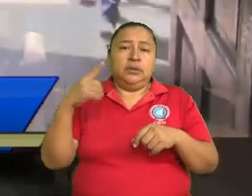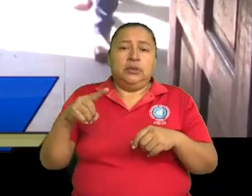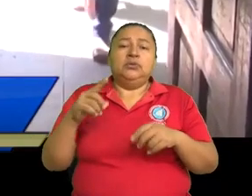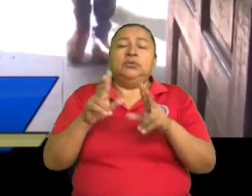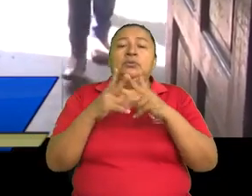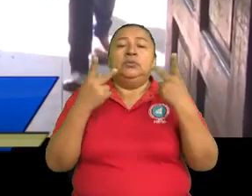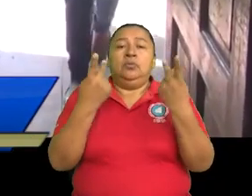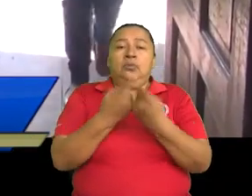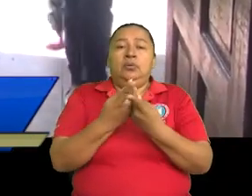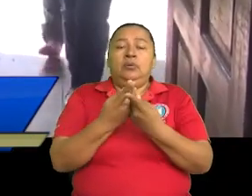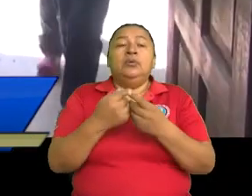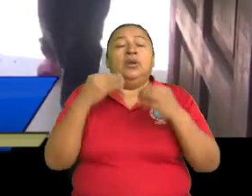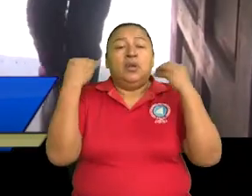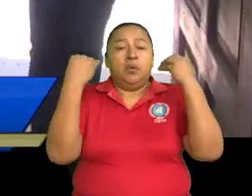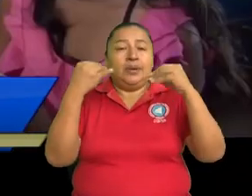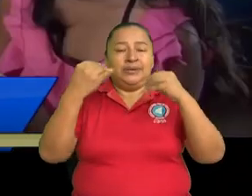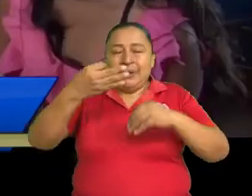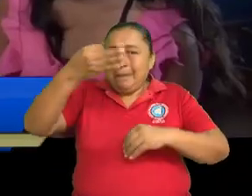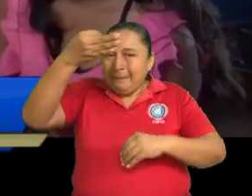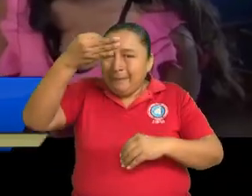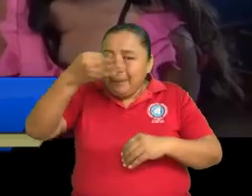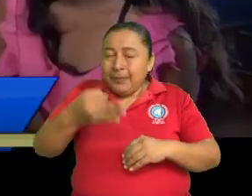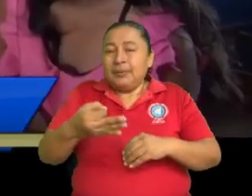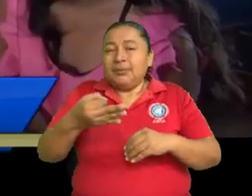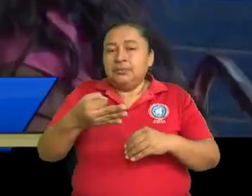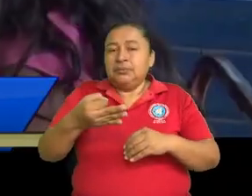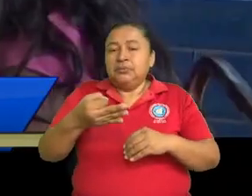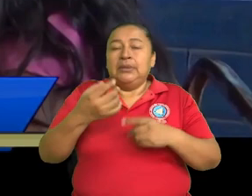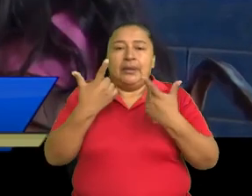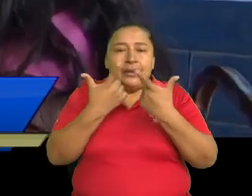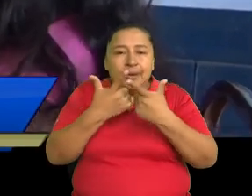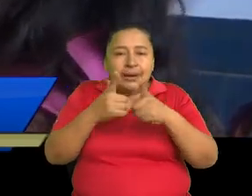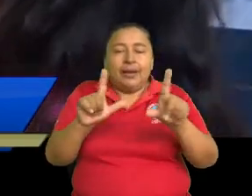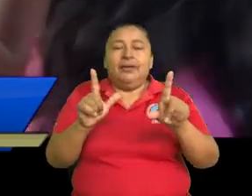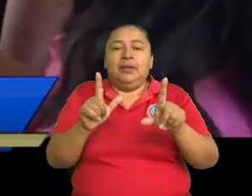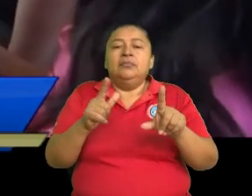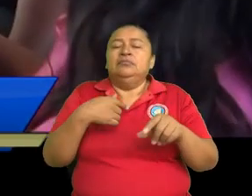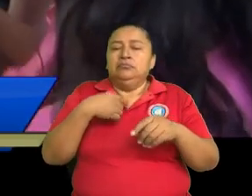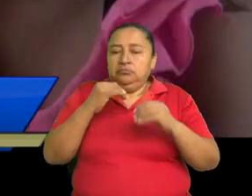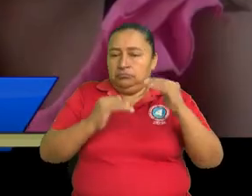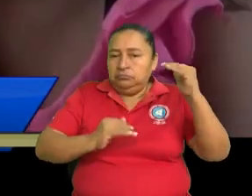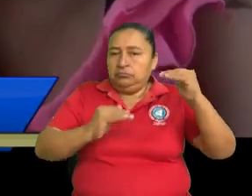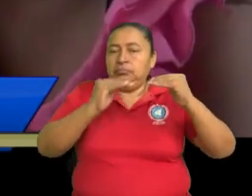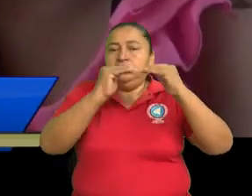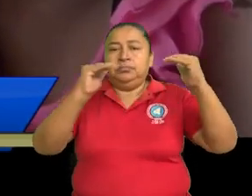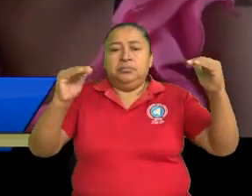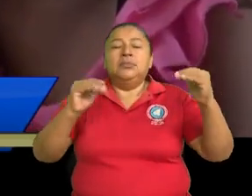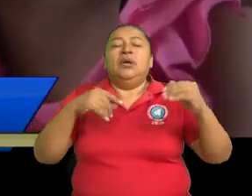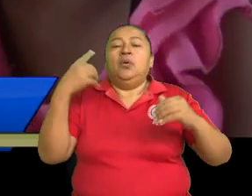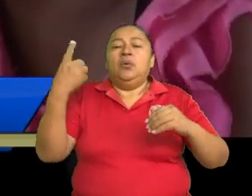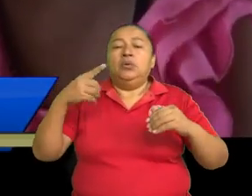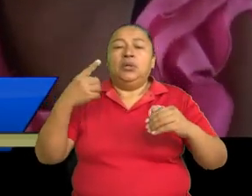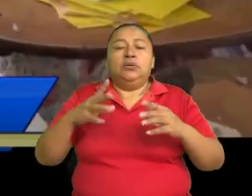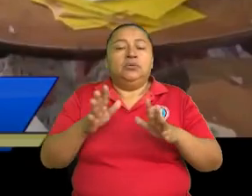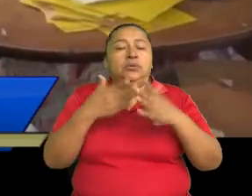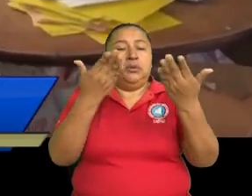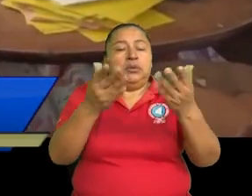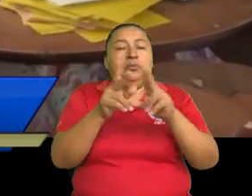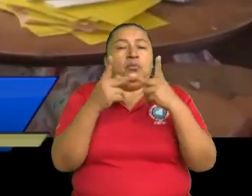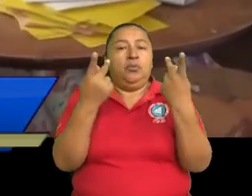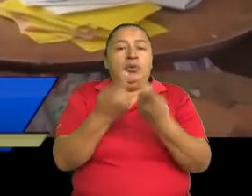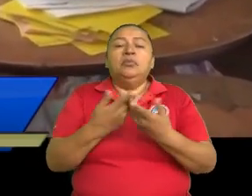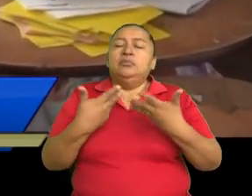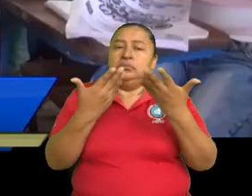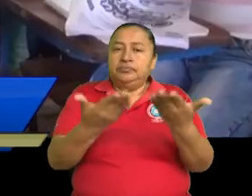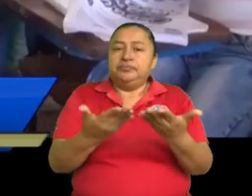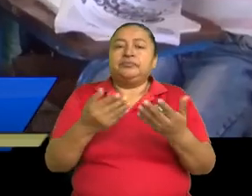se merece. La educación de calidad y gratuita y con equidad es un derecho que el pueblo se merece, que las familias se merecen,